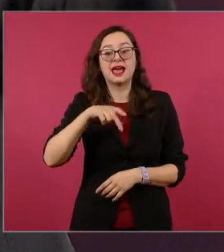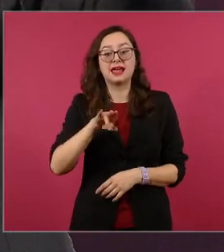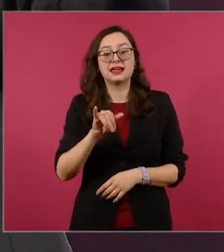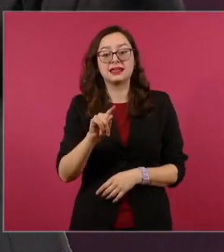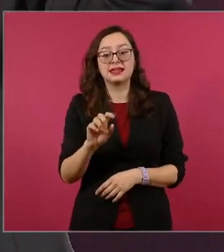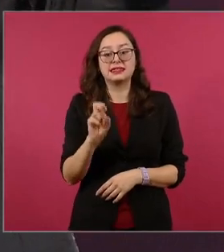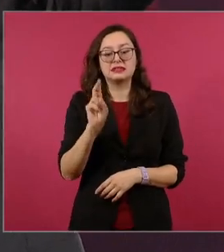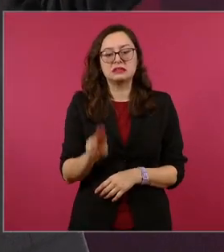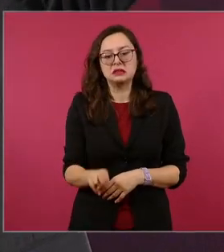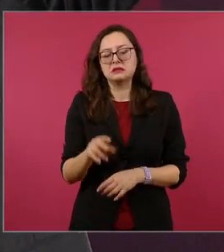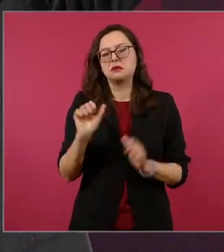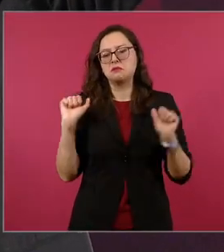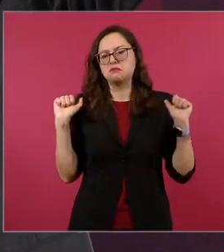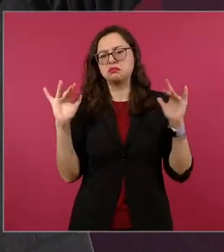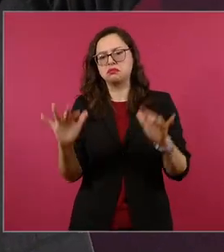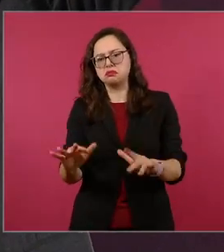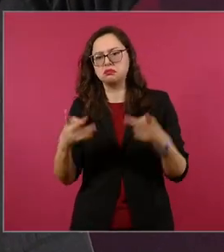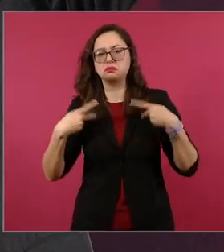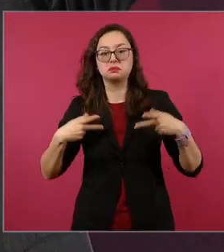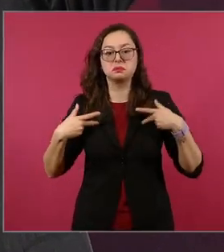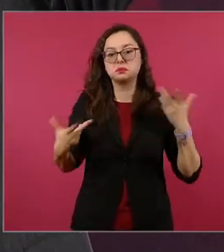me